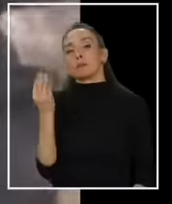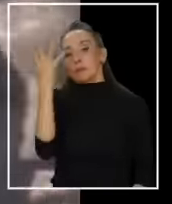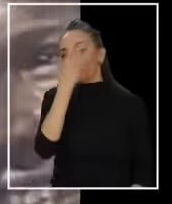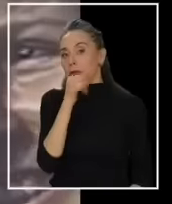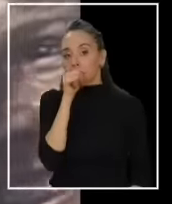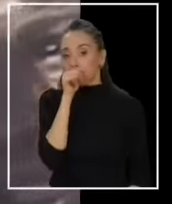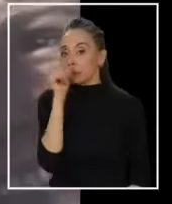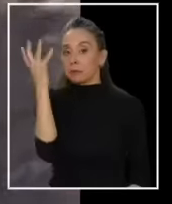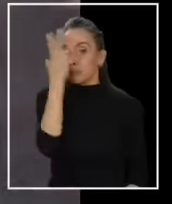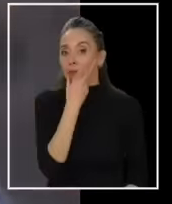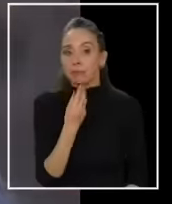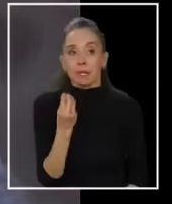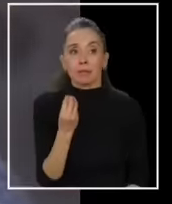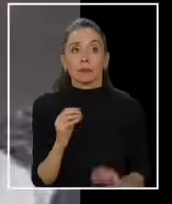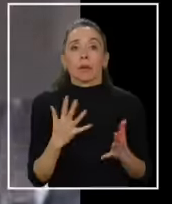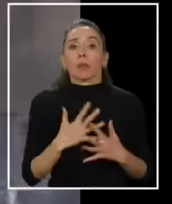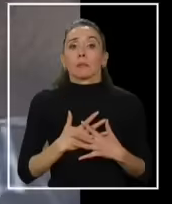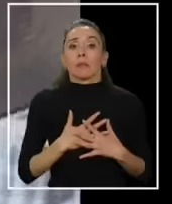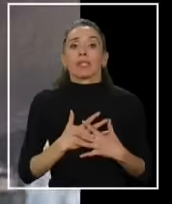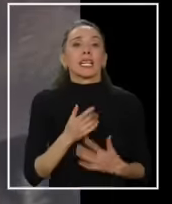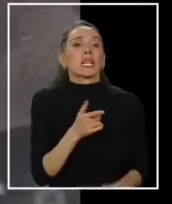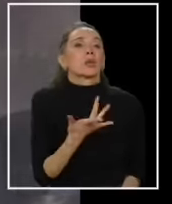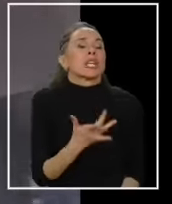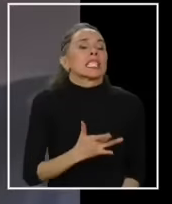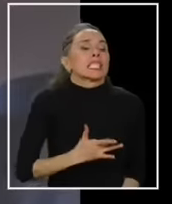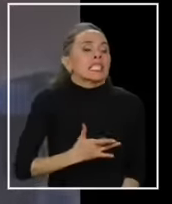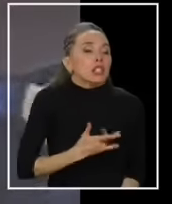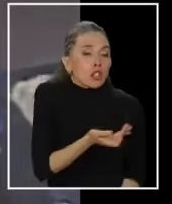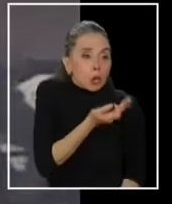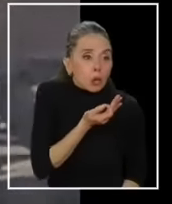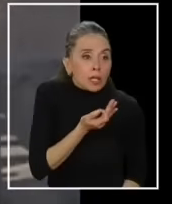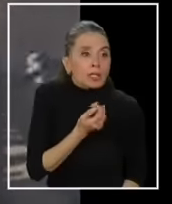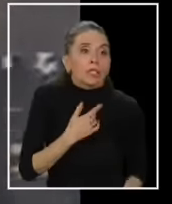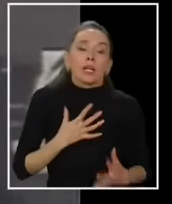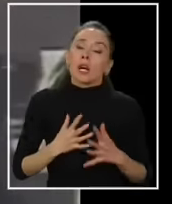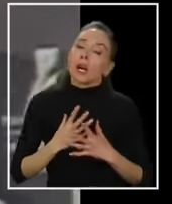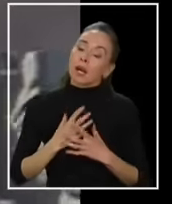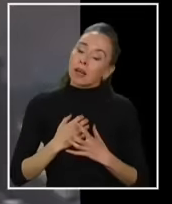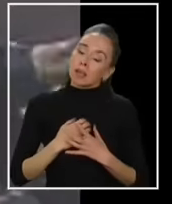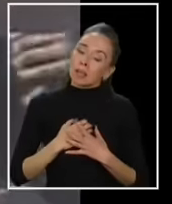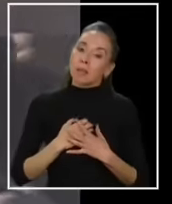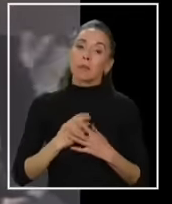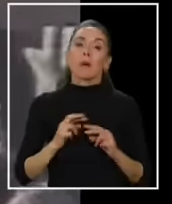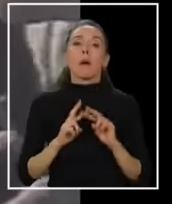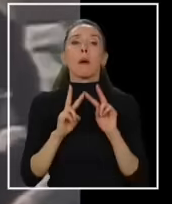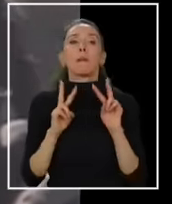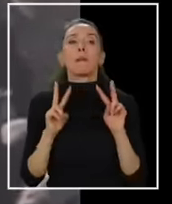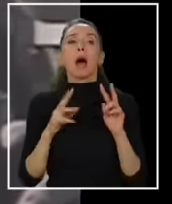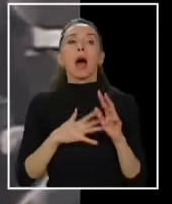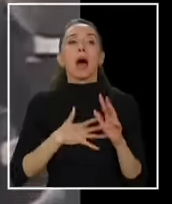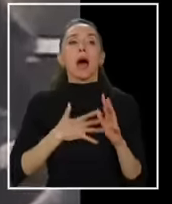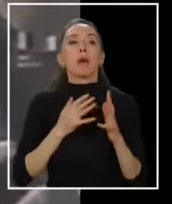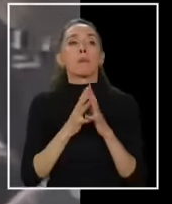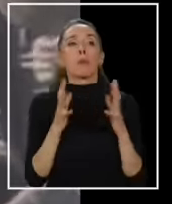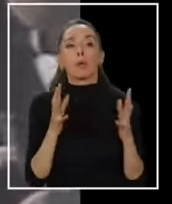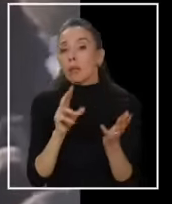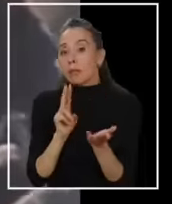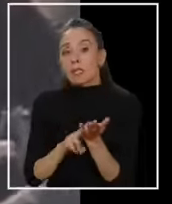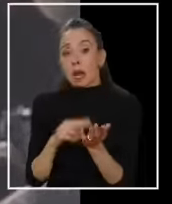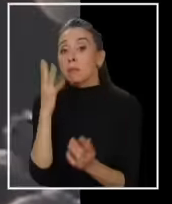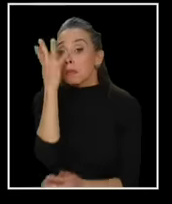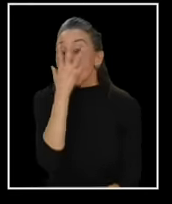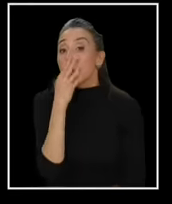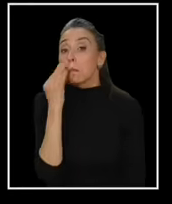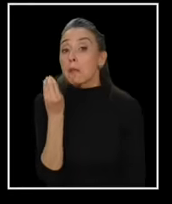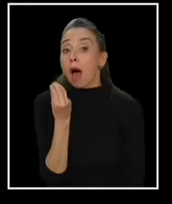realmente maravillosa, impactante. ¿Qué sintió usted? Mire, un recogimiento, una paz muy grande, algo realmente